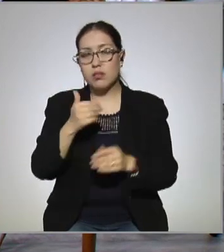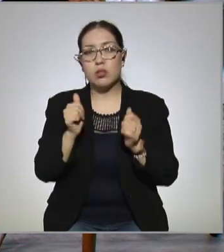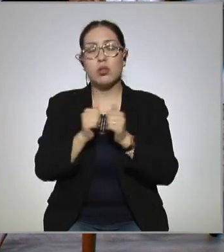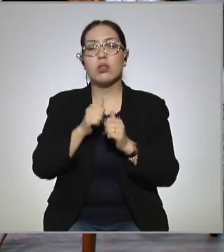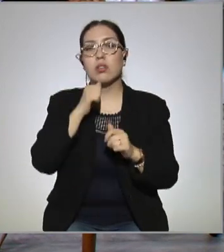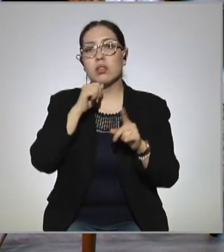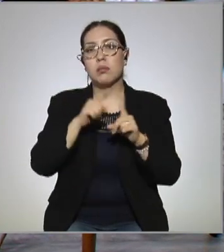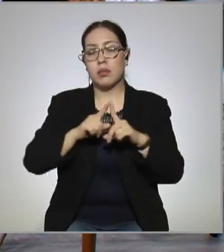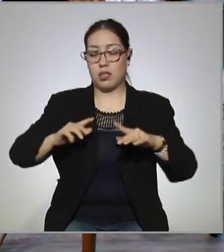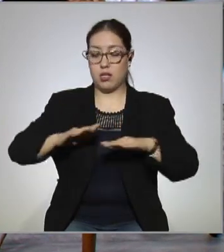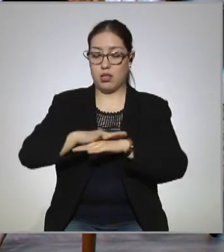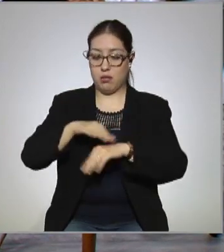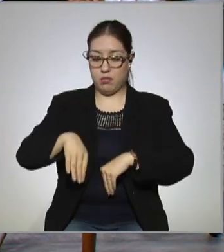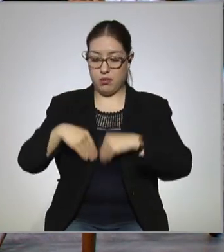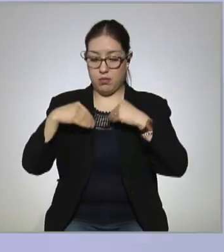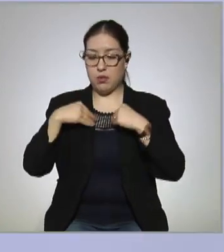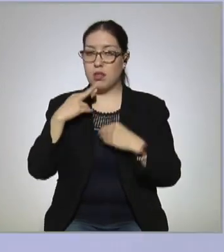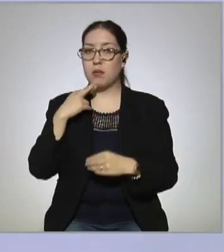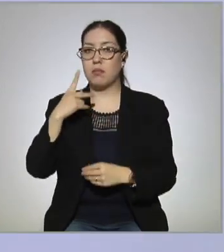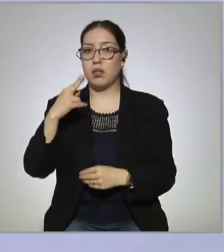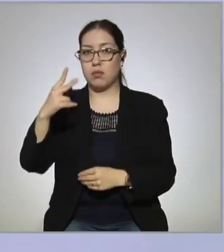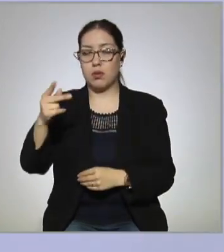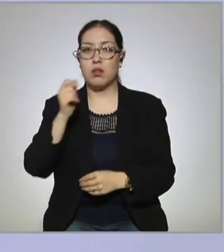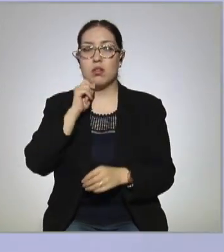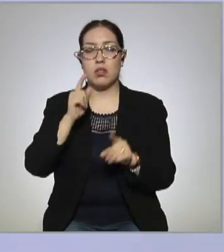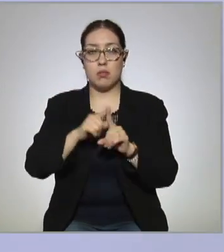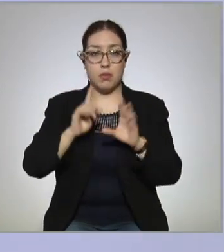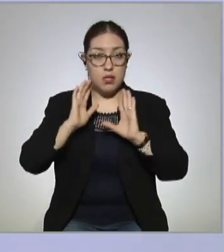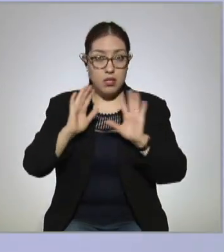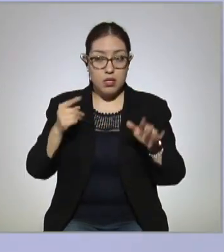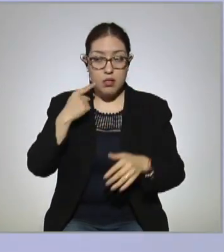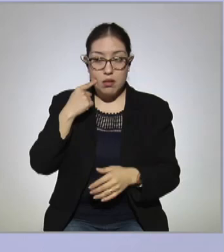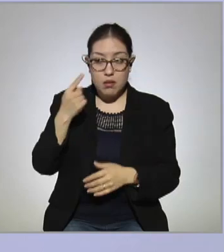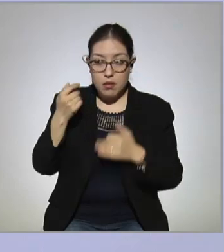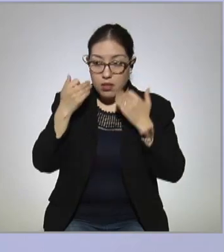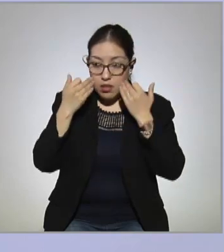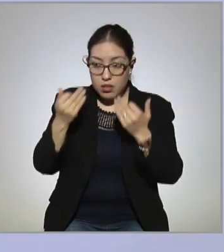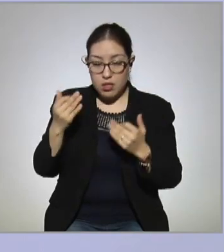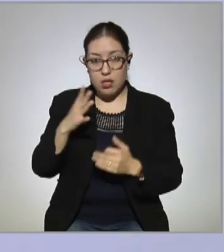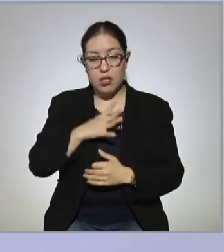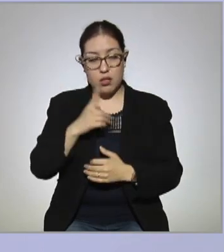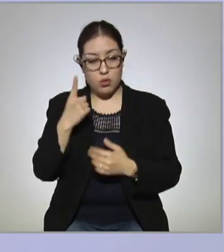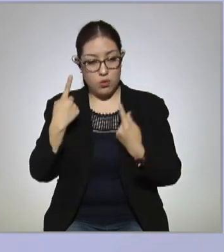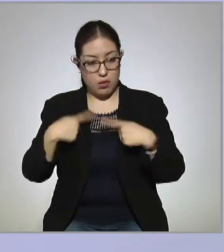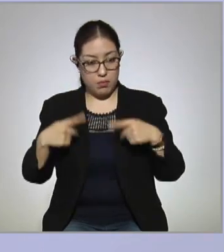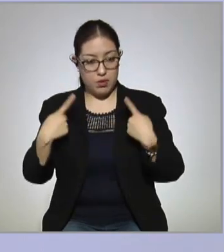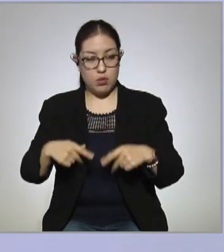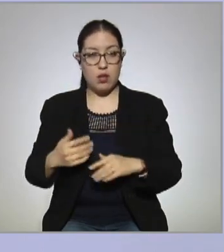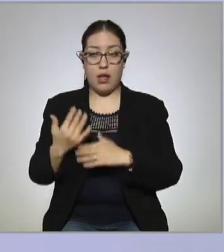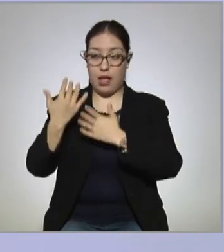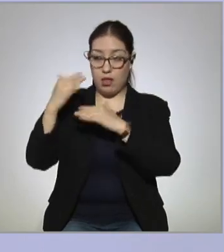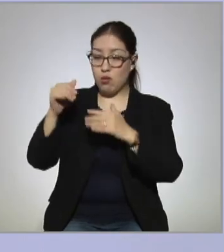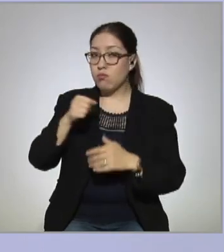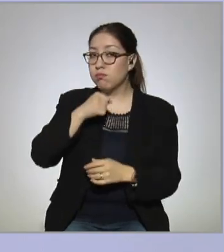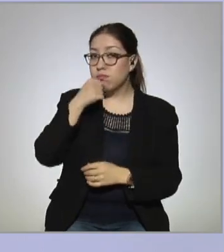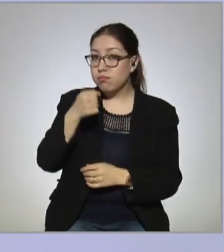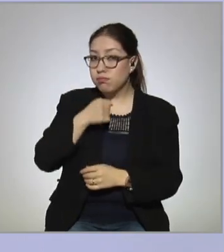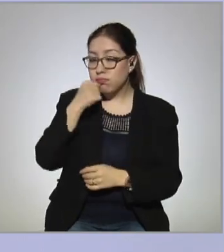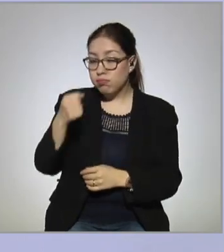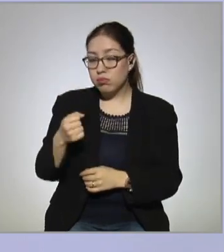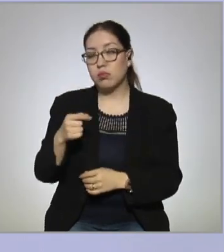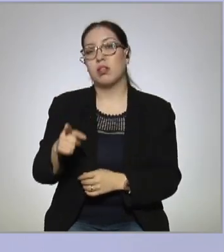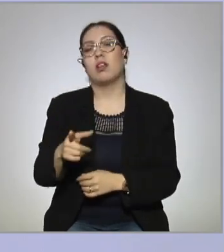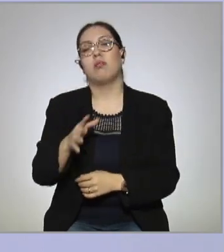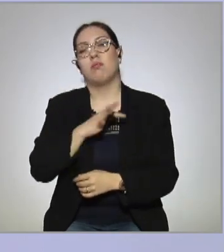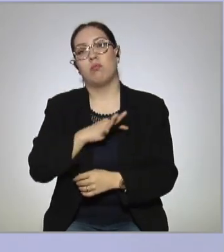al estilo de vida, que sin duda tendrá que haber, si ya estamos en el escenario de una persona adulta mayor, va a ser lo que